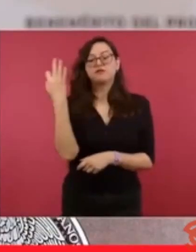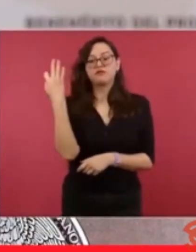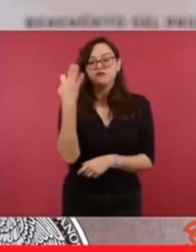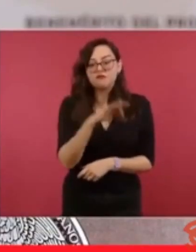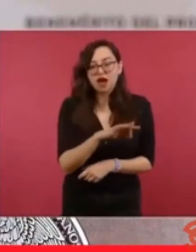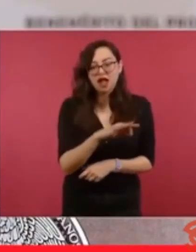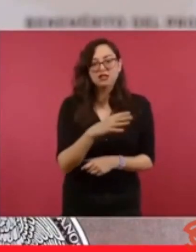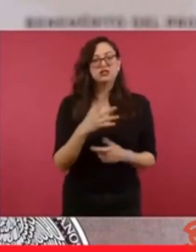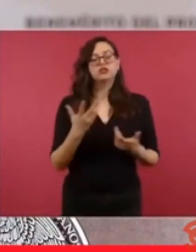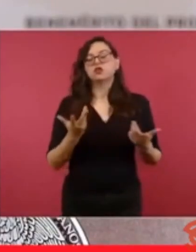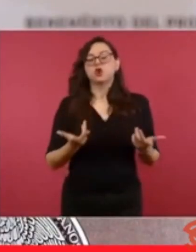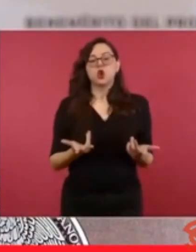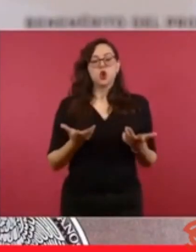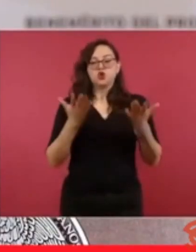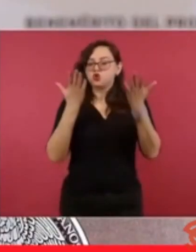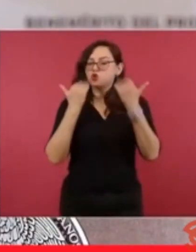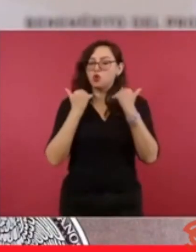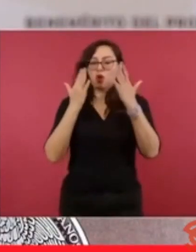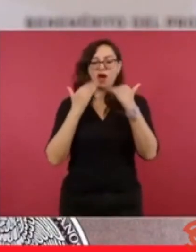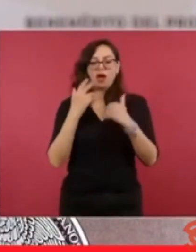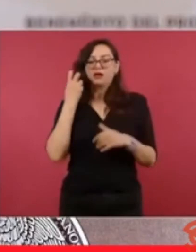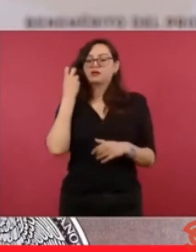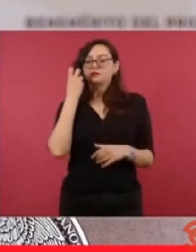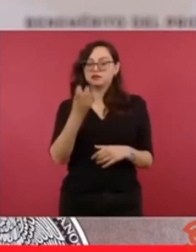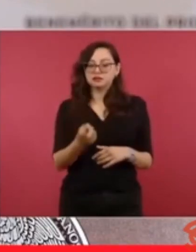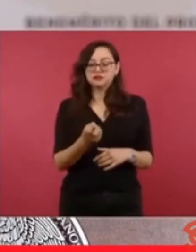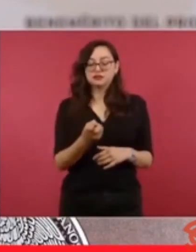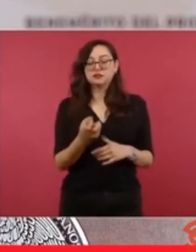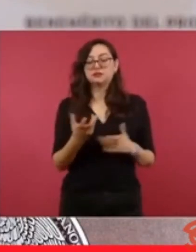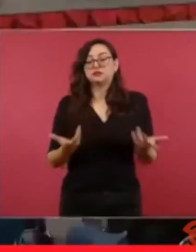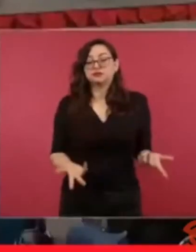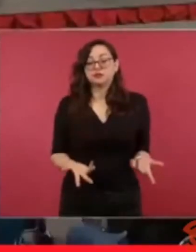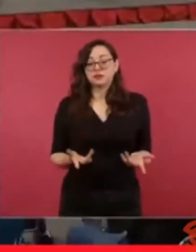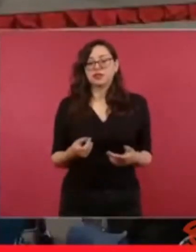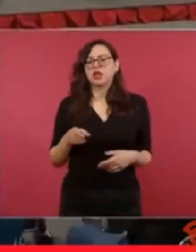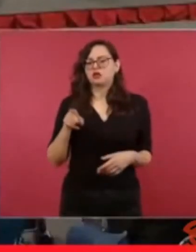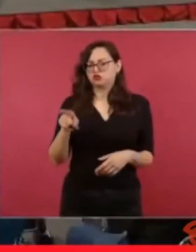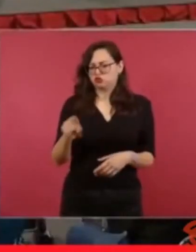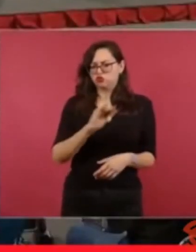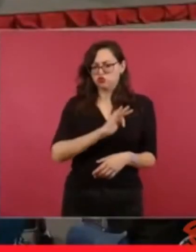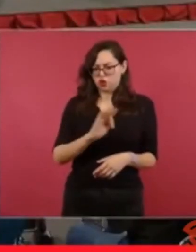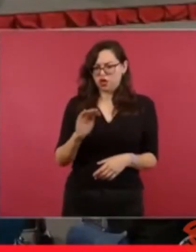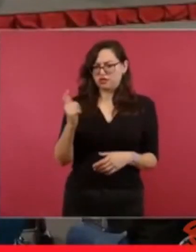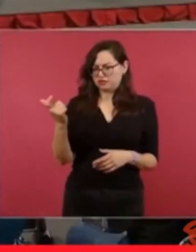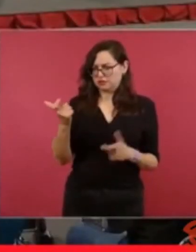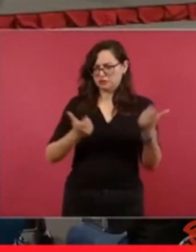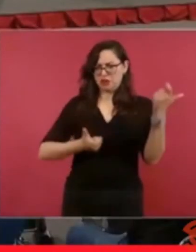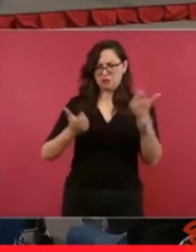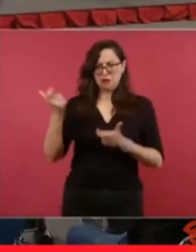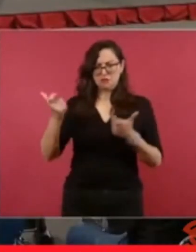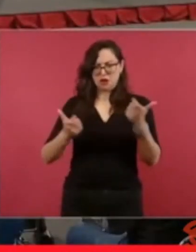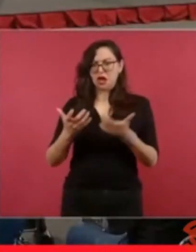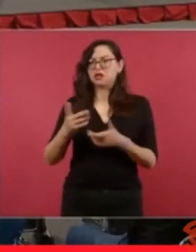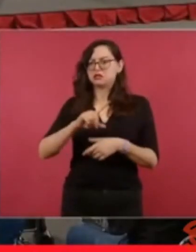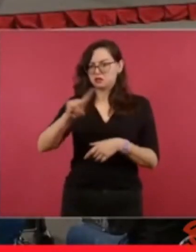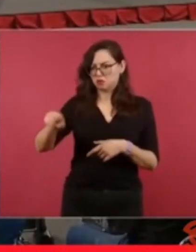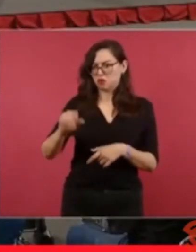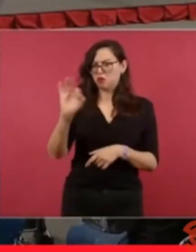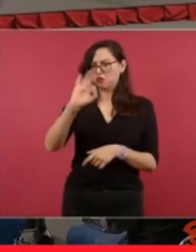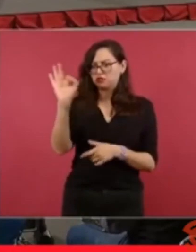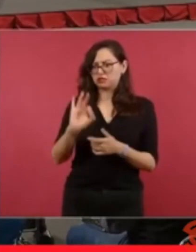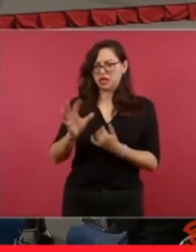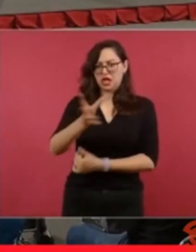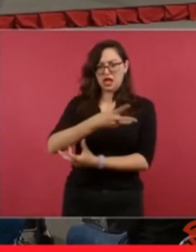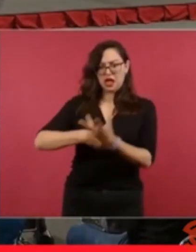personas sobre supuestas inversiones en Pemex y CFE y prometen grandes ganancias. Todo esto es falso. Al pueblo de